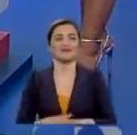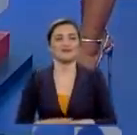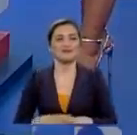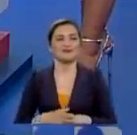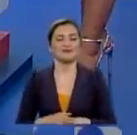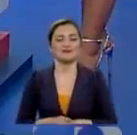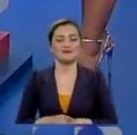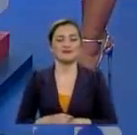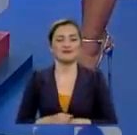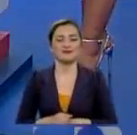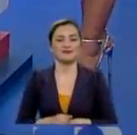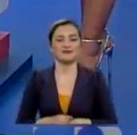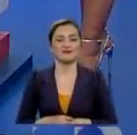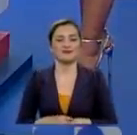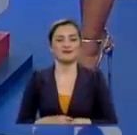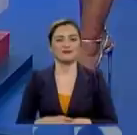volvemos.